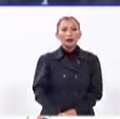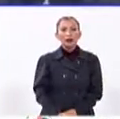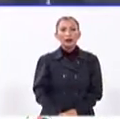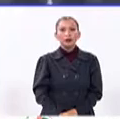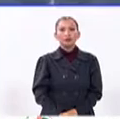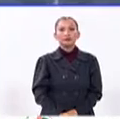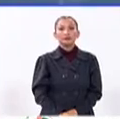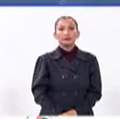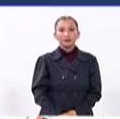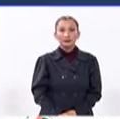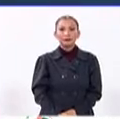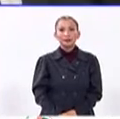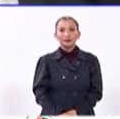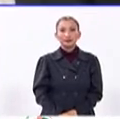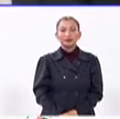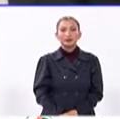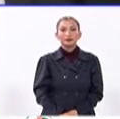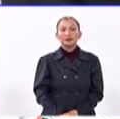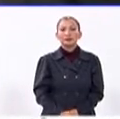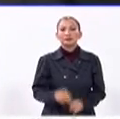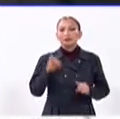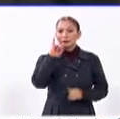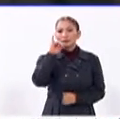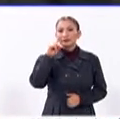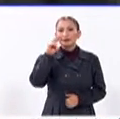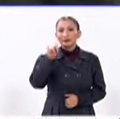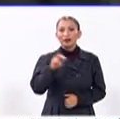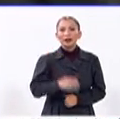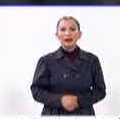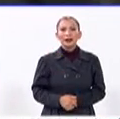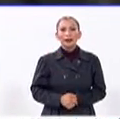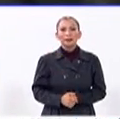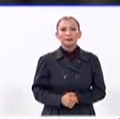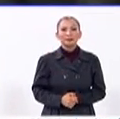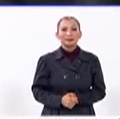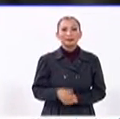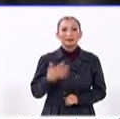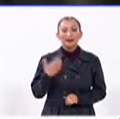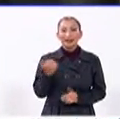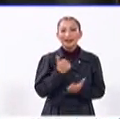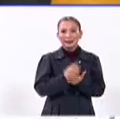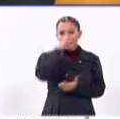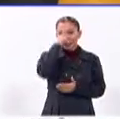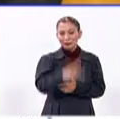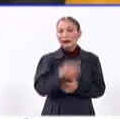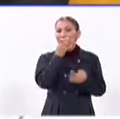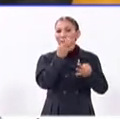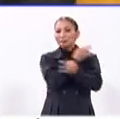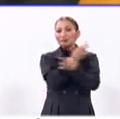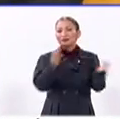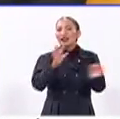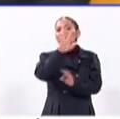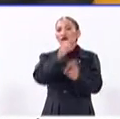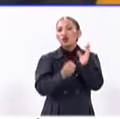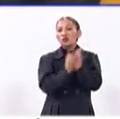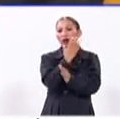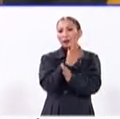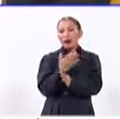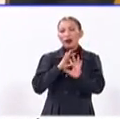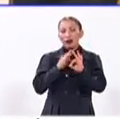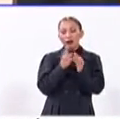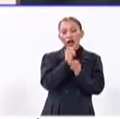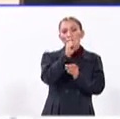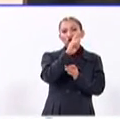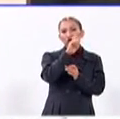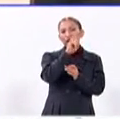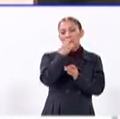Diputados. El Instituto Politécnico Nacional y el Gobierno de la Ciudad de México dieron a conocer 5 nuevas rutas de transporte